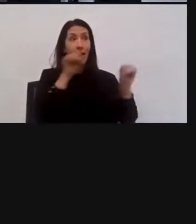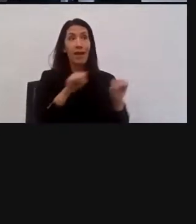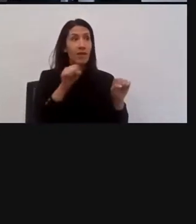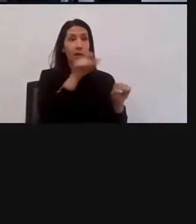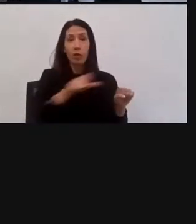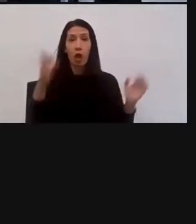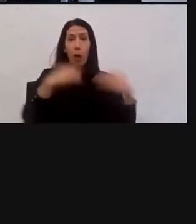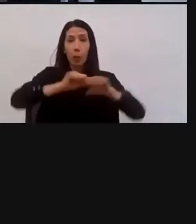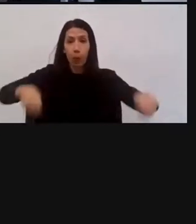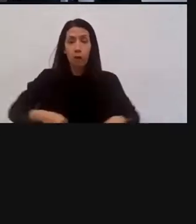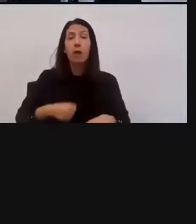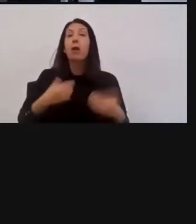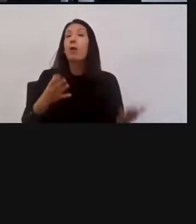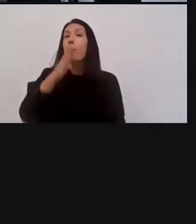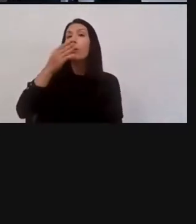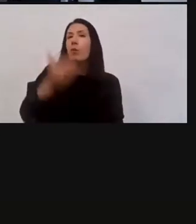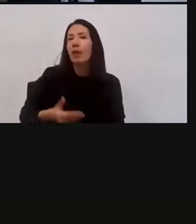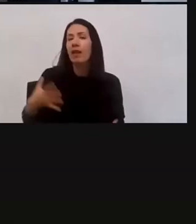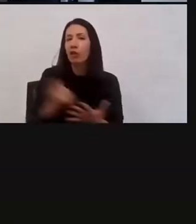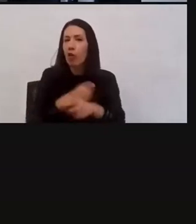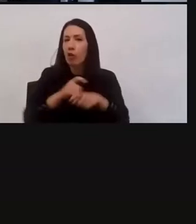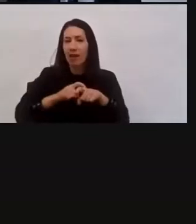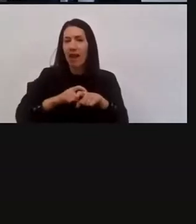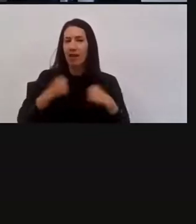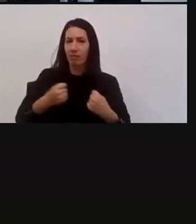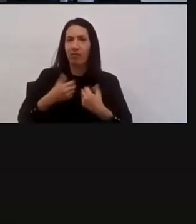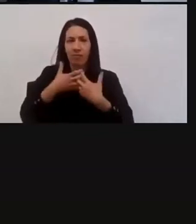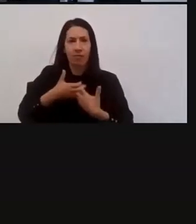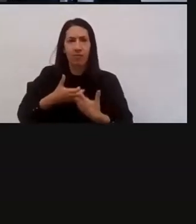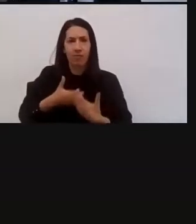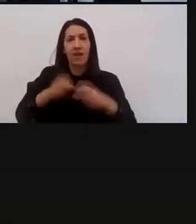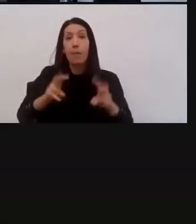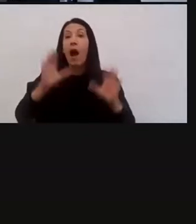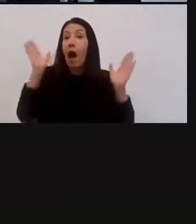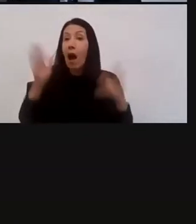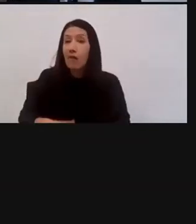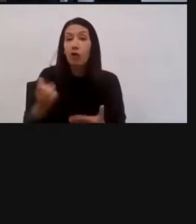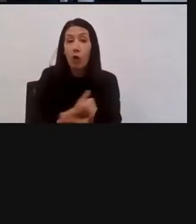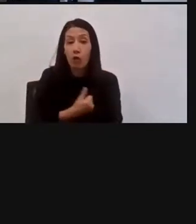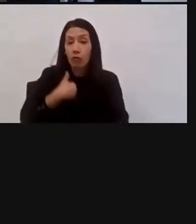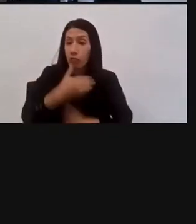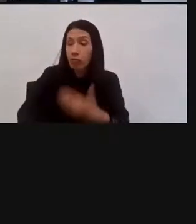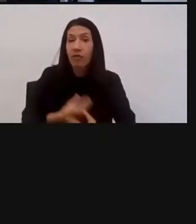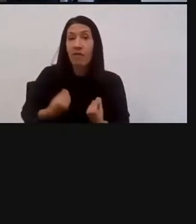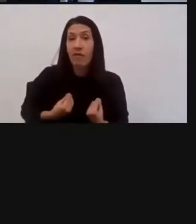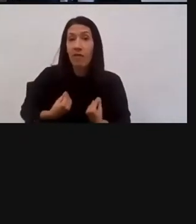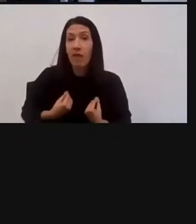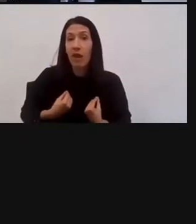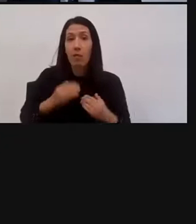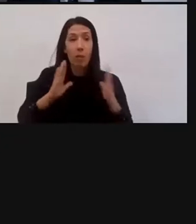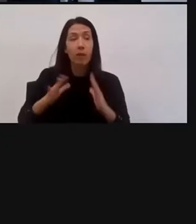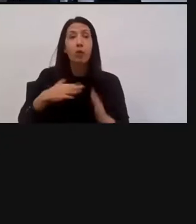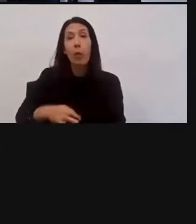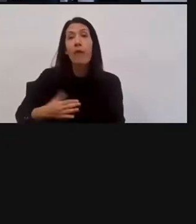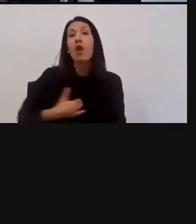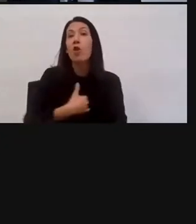muy importante que seamos todos beligerantes con este tipo de cuestiones, porque al final todos en algún momento podremos ser víctimas o alguien de